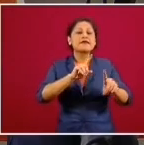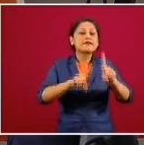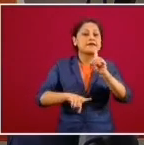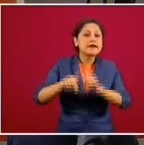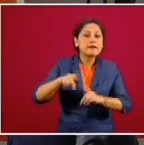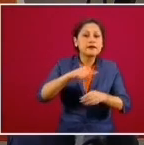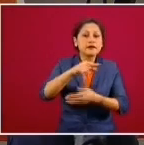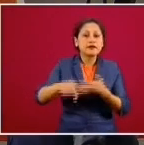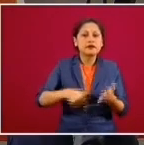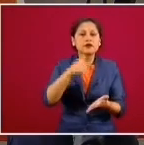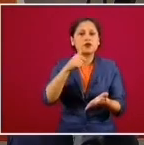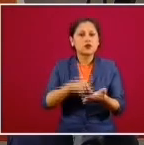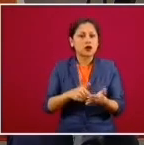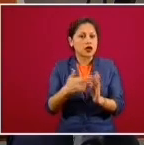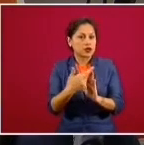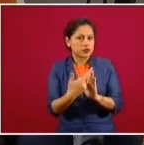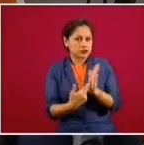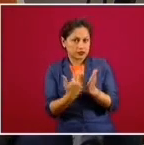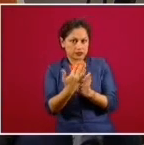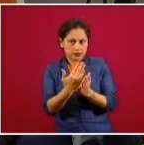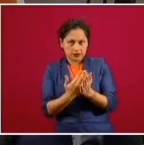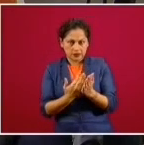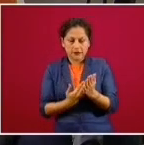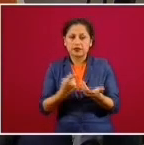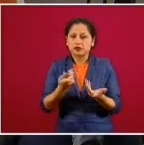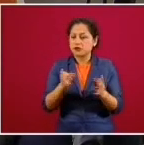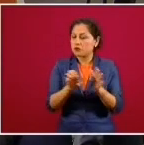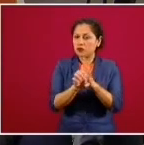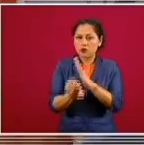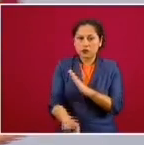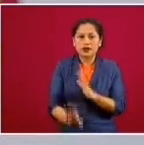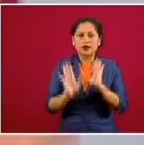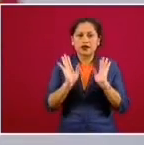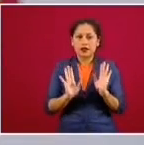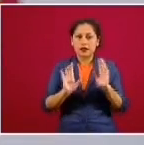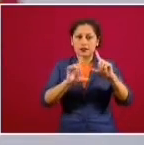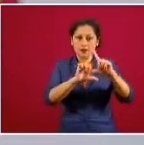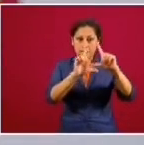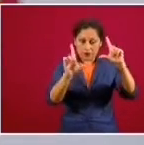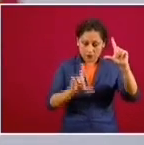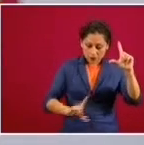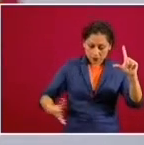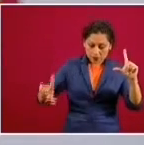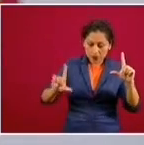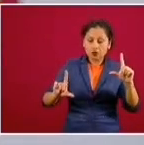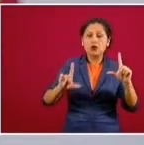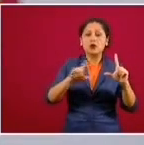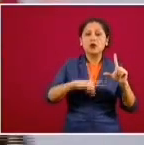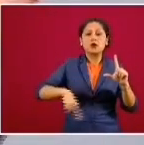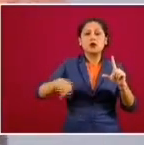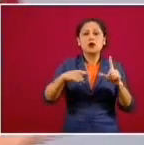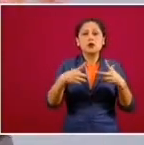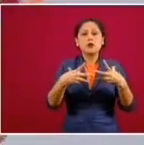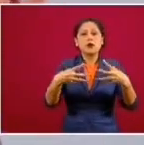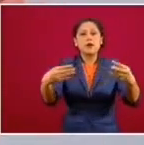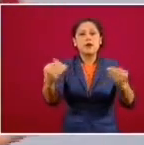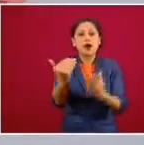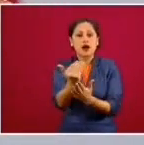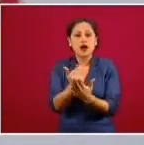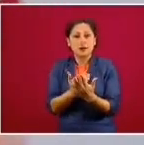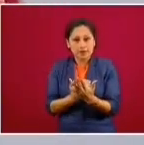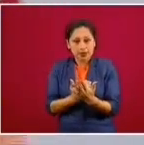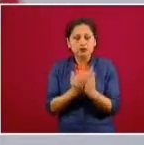Contención geográfica. Necesitamos que las personas que viven en las zonas de baja o nula transmisión permanezcan